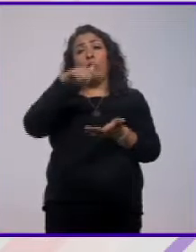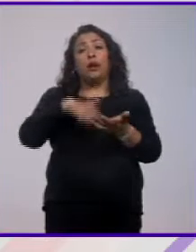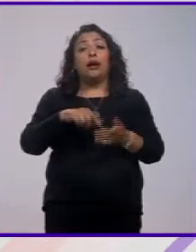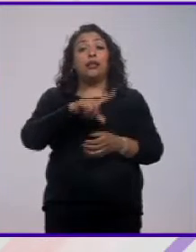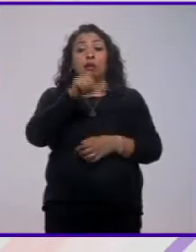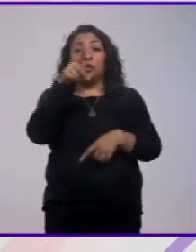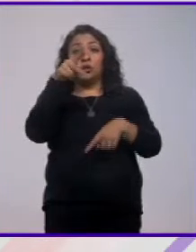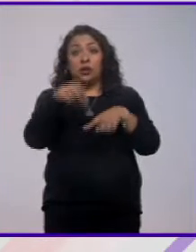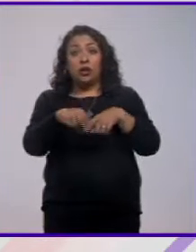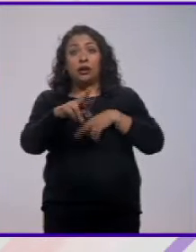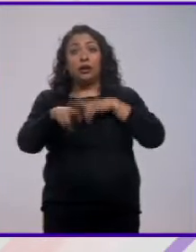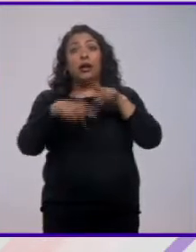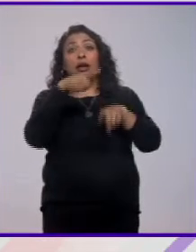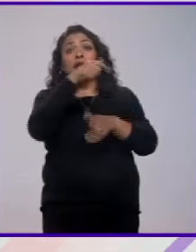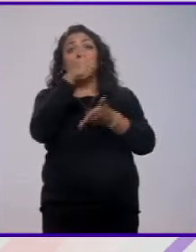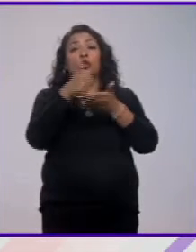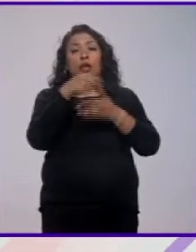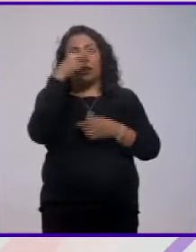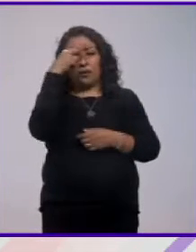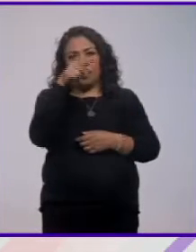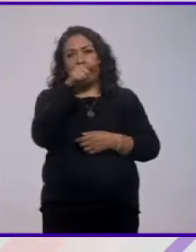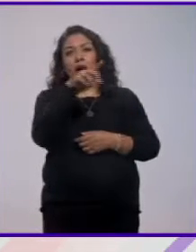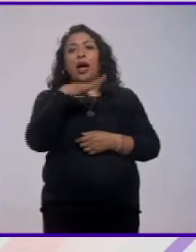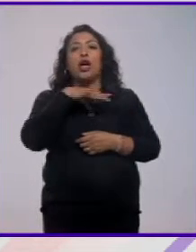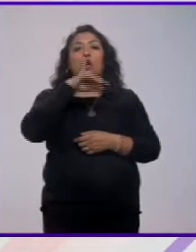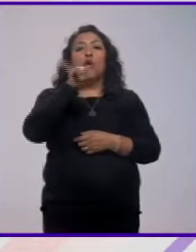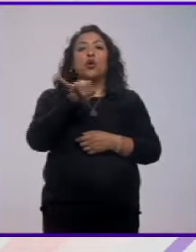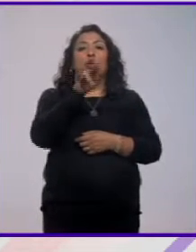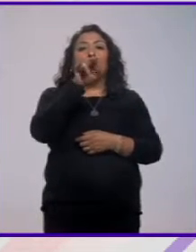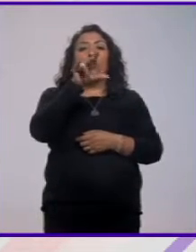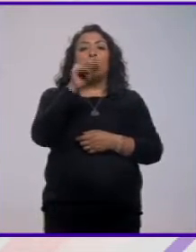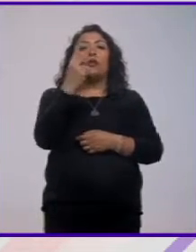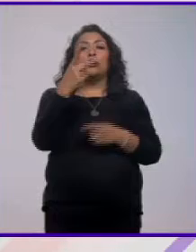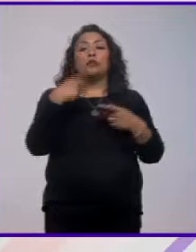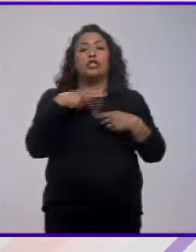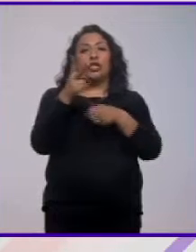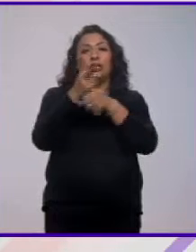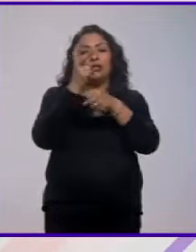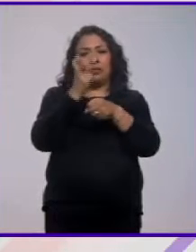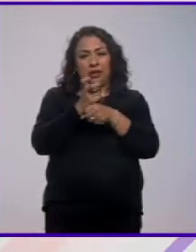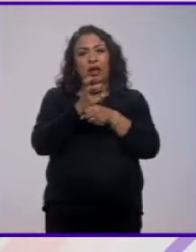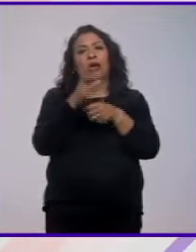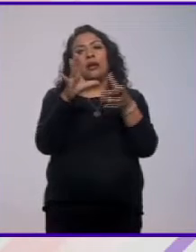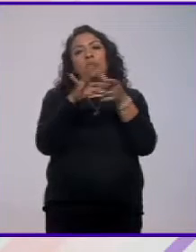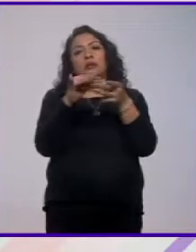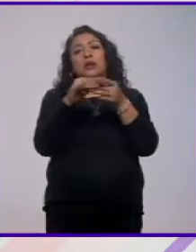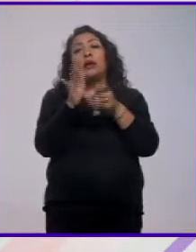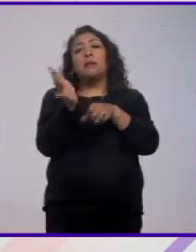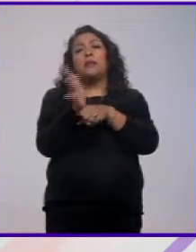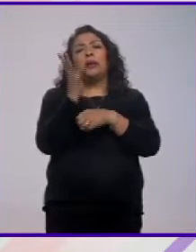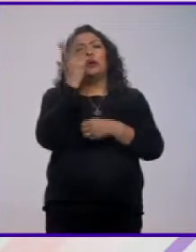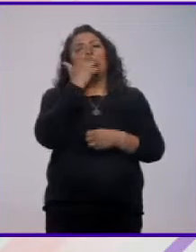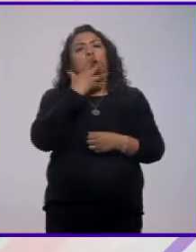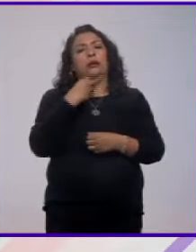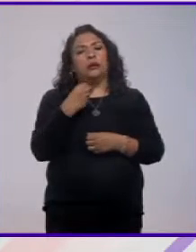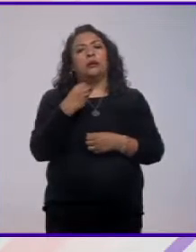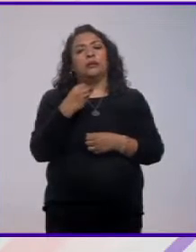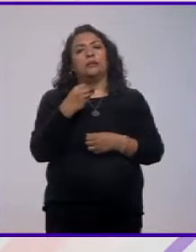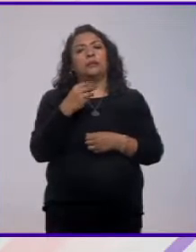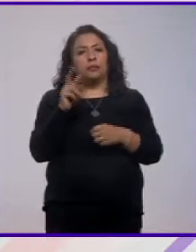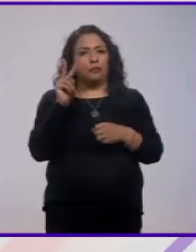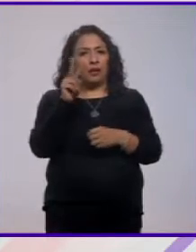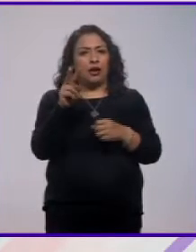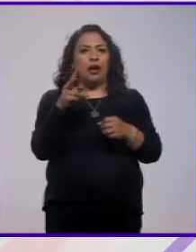después del corte volvemos a la Ciudad de México. Ahí está Julio López con sus dos invitadas que van a hablarnos de una película maravillosa. No se lo